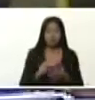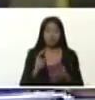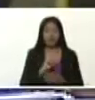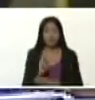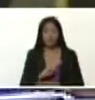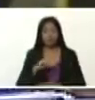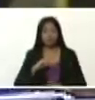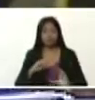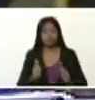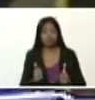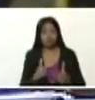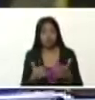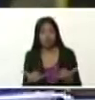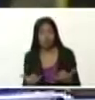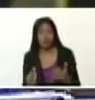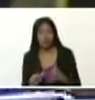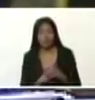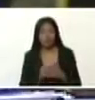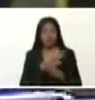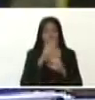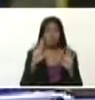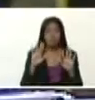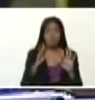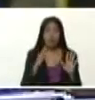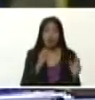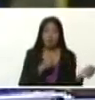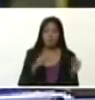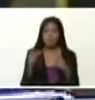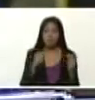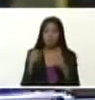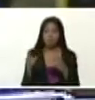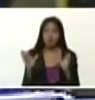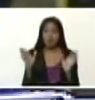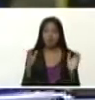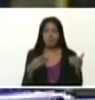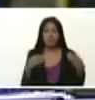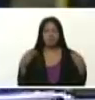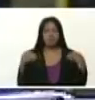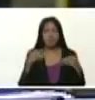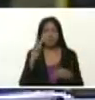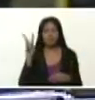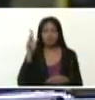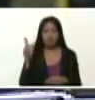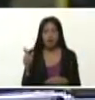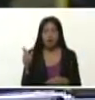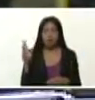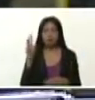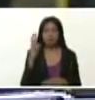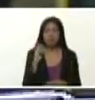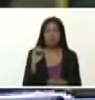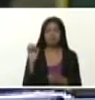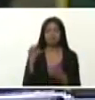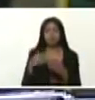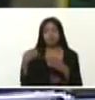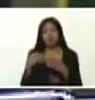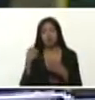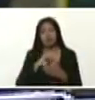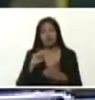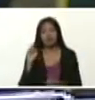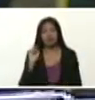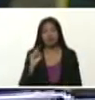empezar, más temprano que tarde, a exportar cartón venezolano para obtener los churupitos que